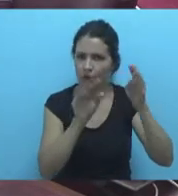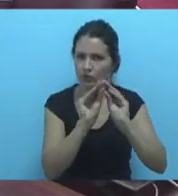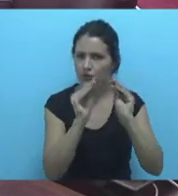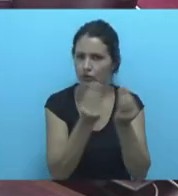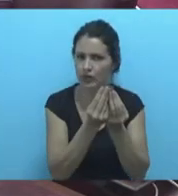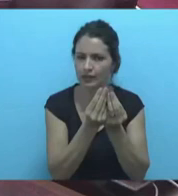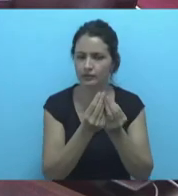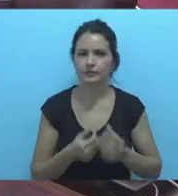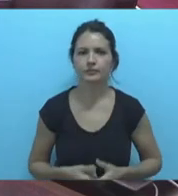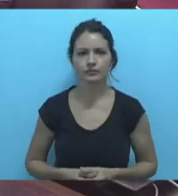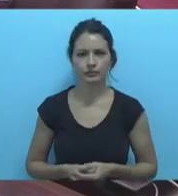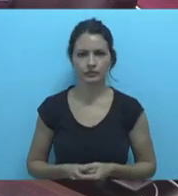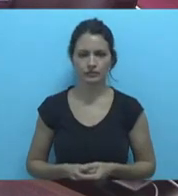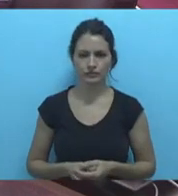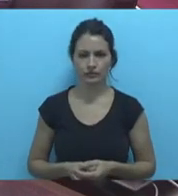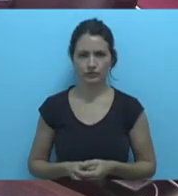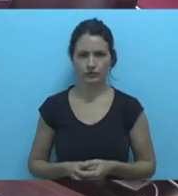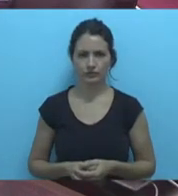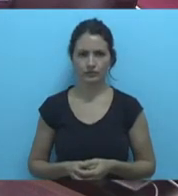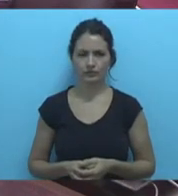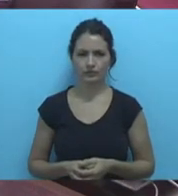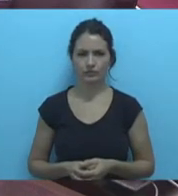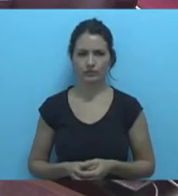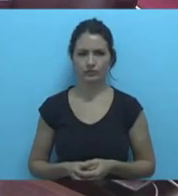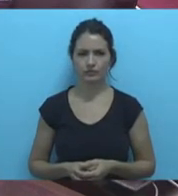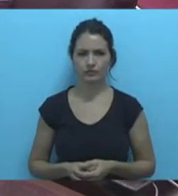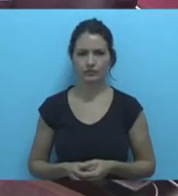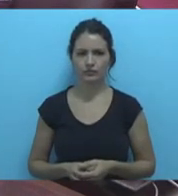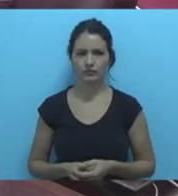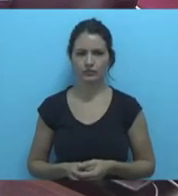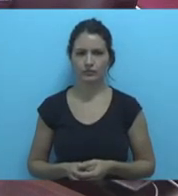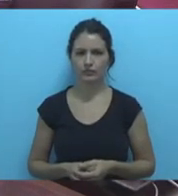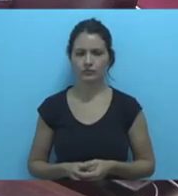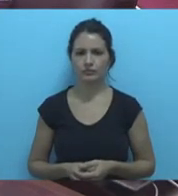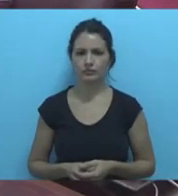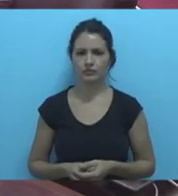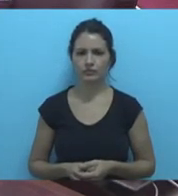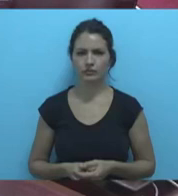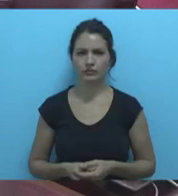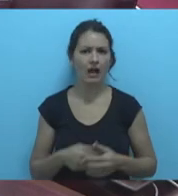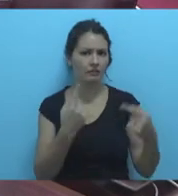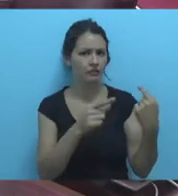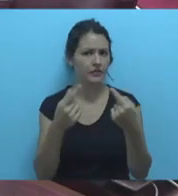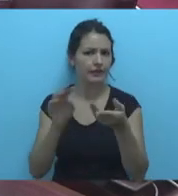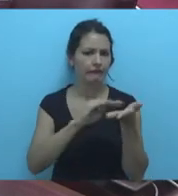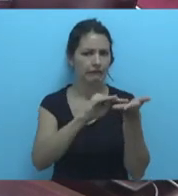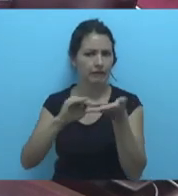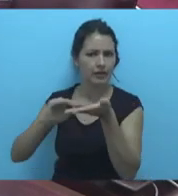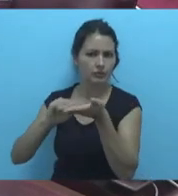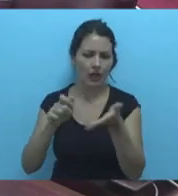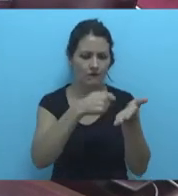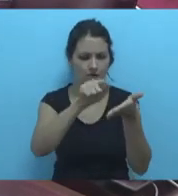Eso lo firma sí, Pablo diputado. Farías, Isabel Mahmud, Pablo Pinotti, Clara García, Joaquín Blanco, Erika